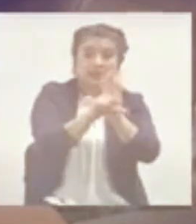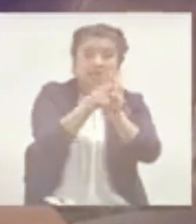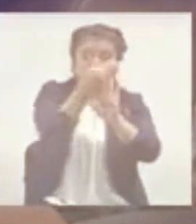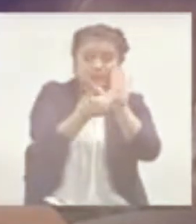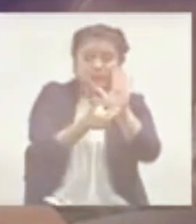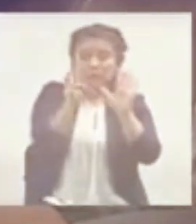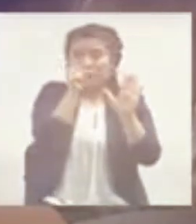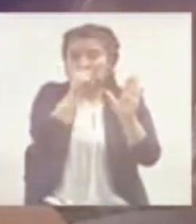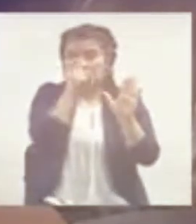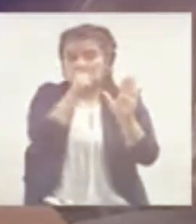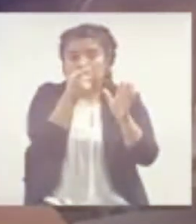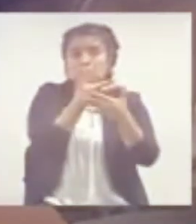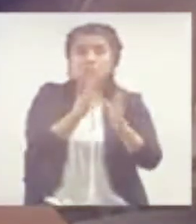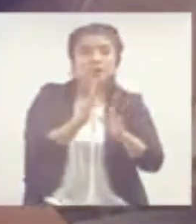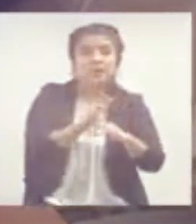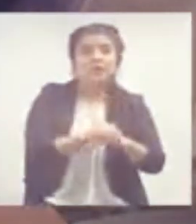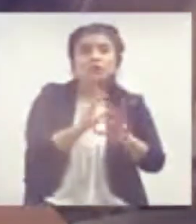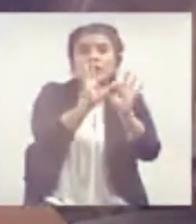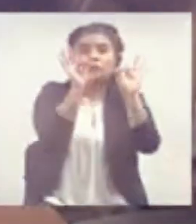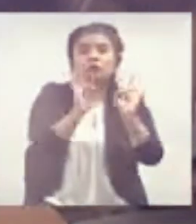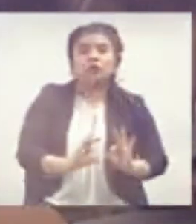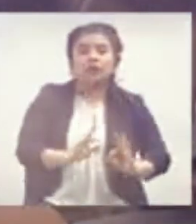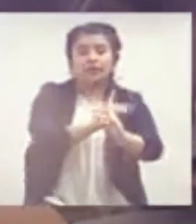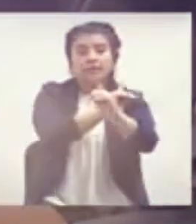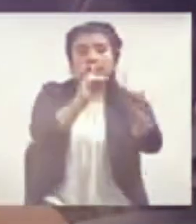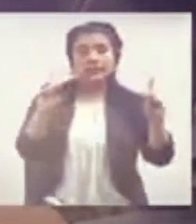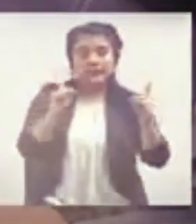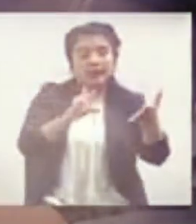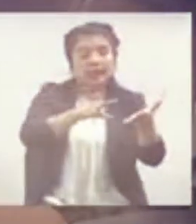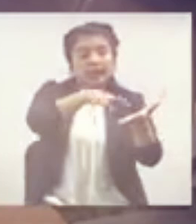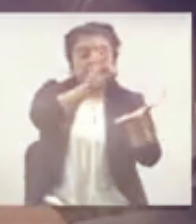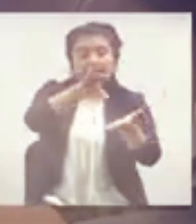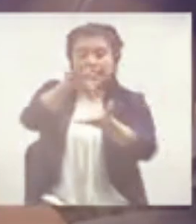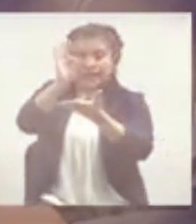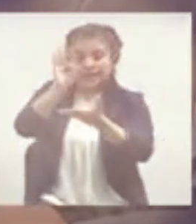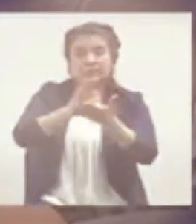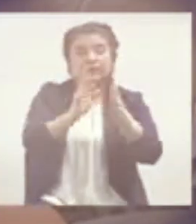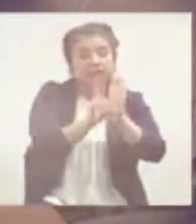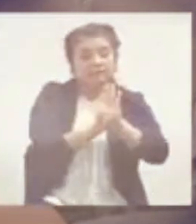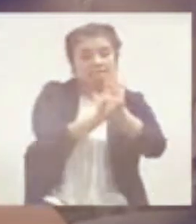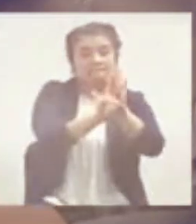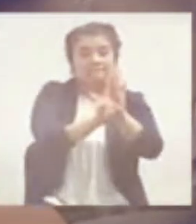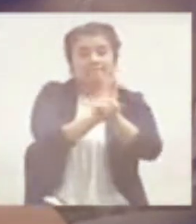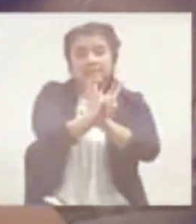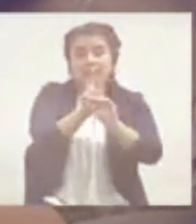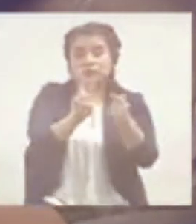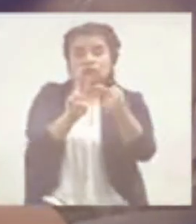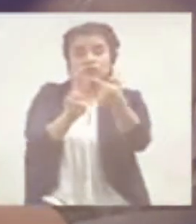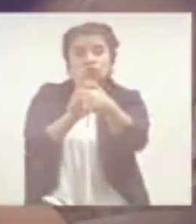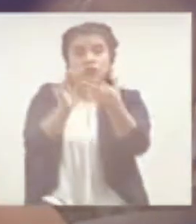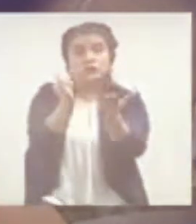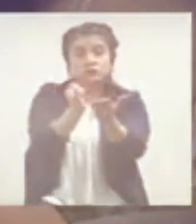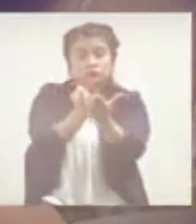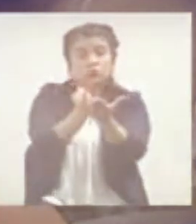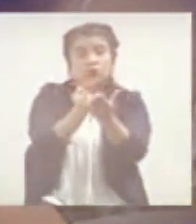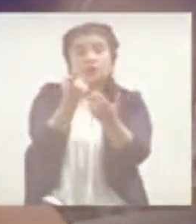no existe un procedimiento democrático en la selección de los representantes a estas dos instituciones, y